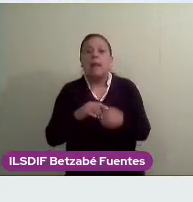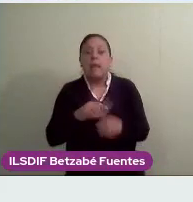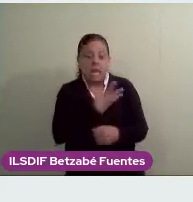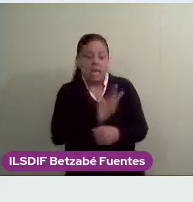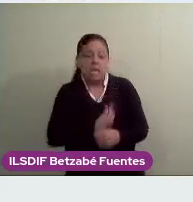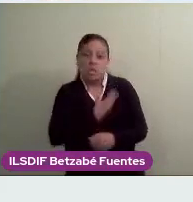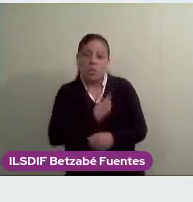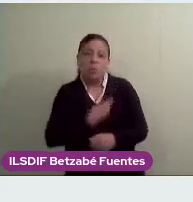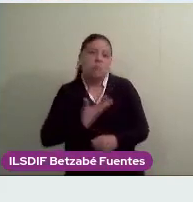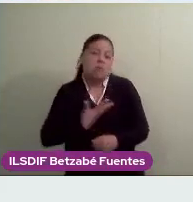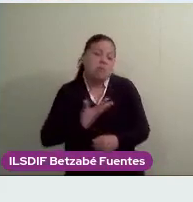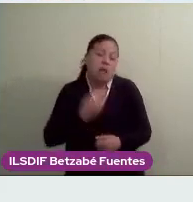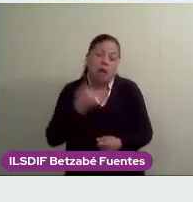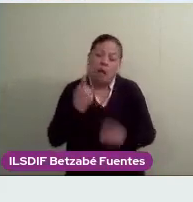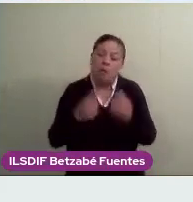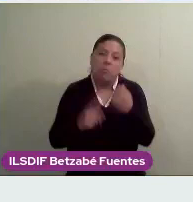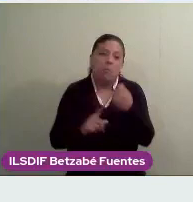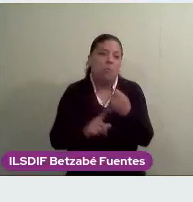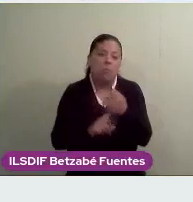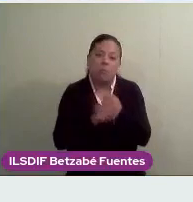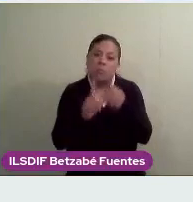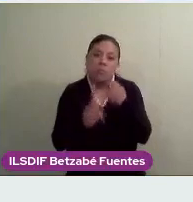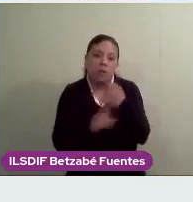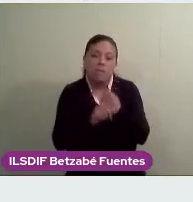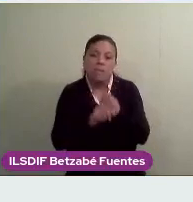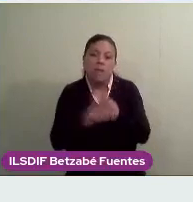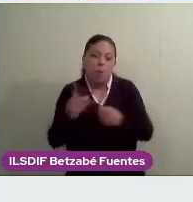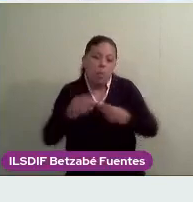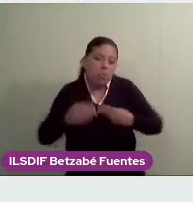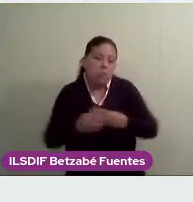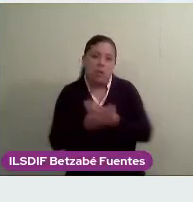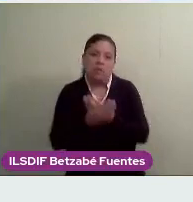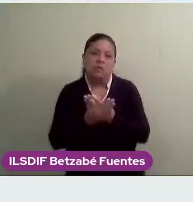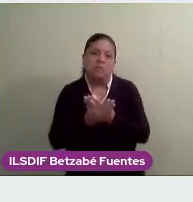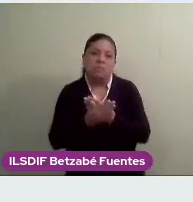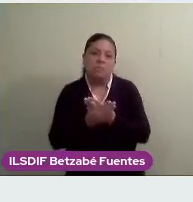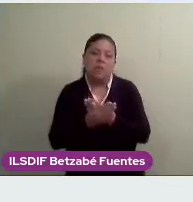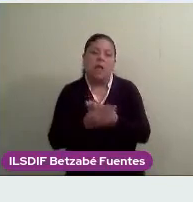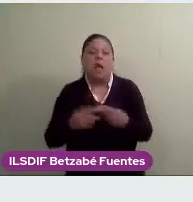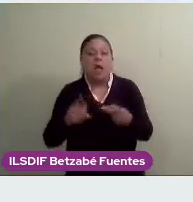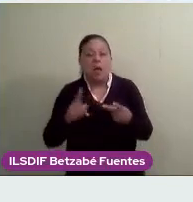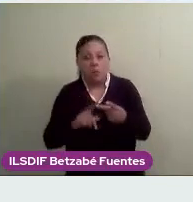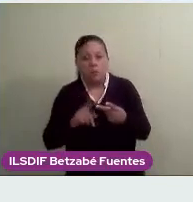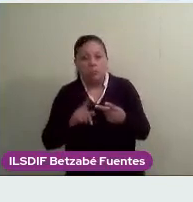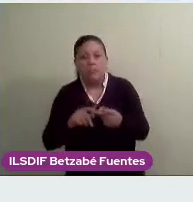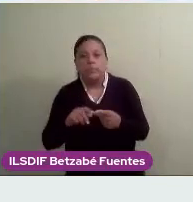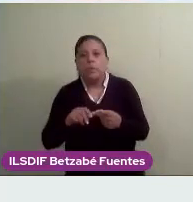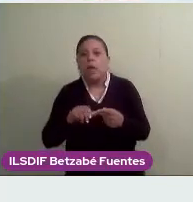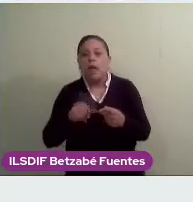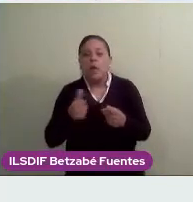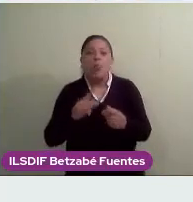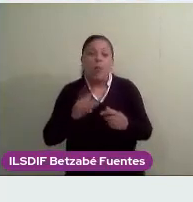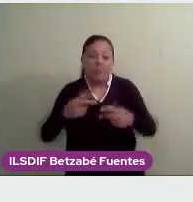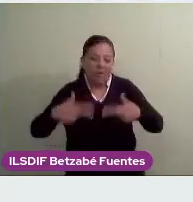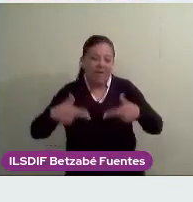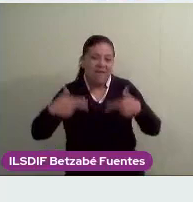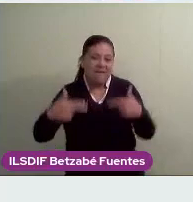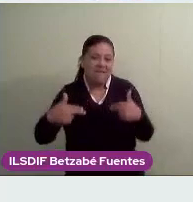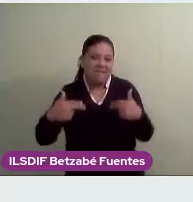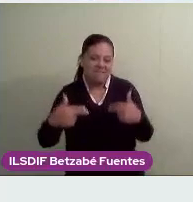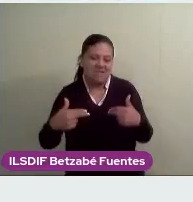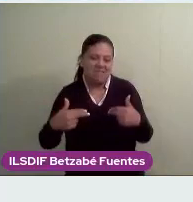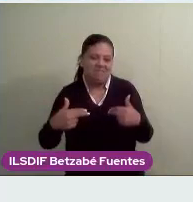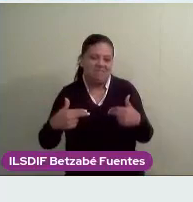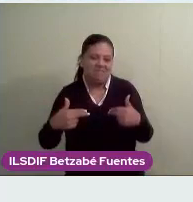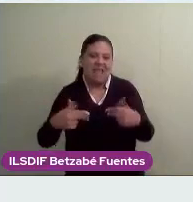esta situación dentro del desarrollo intrauterino, en una figura de una displasia cerebral genética, que ahí sí eso es mala suerte,